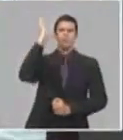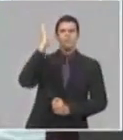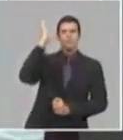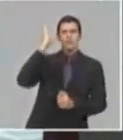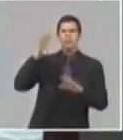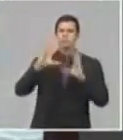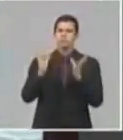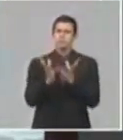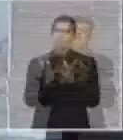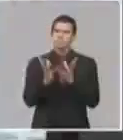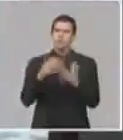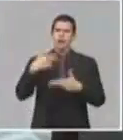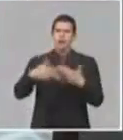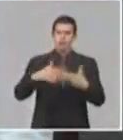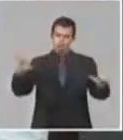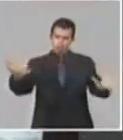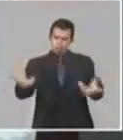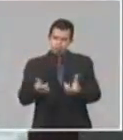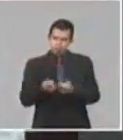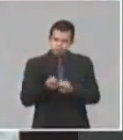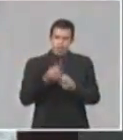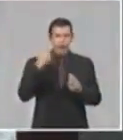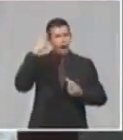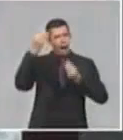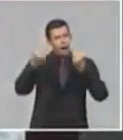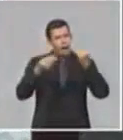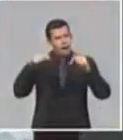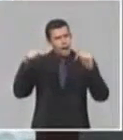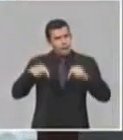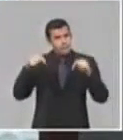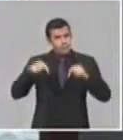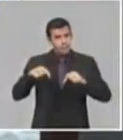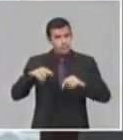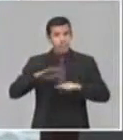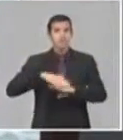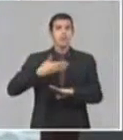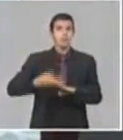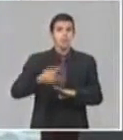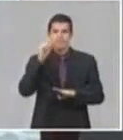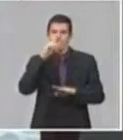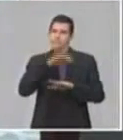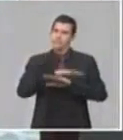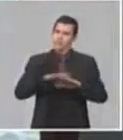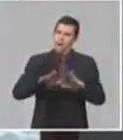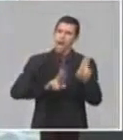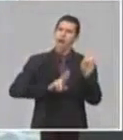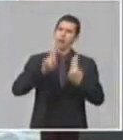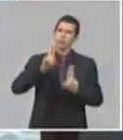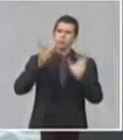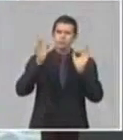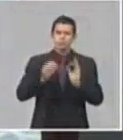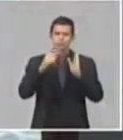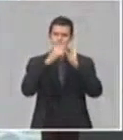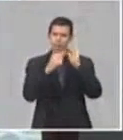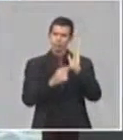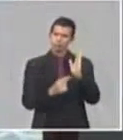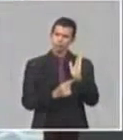precedió al congreso y se ratifica también en la asamblea nacional del poder popular